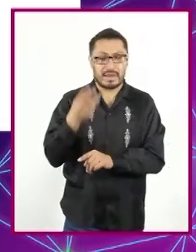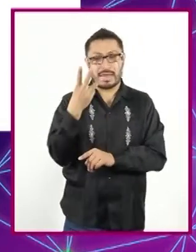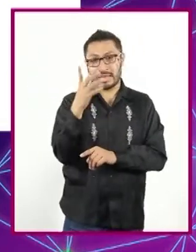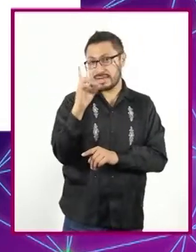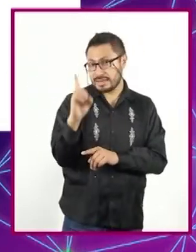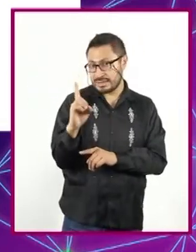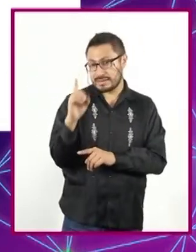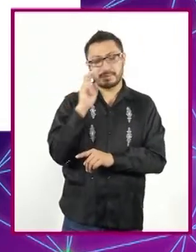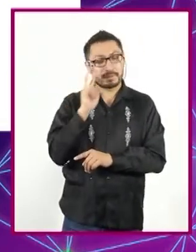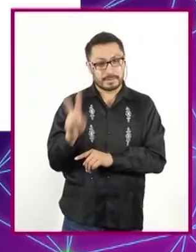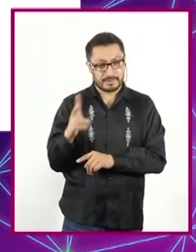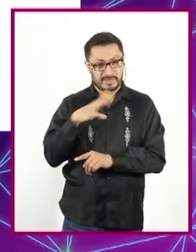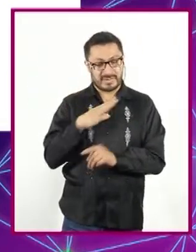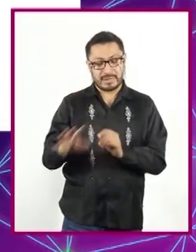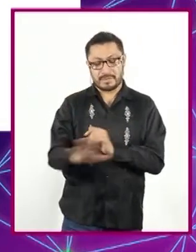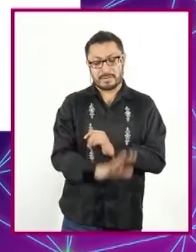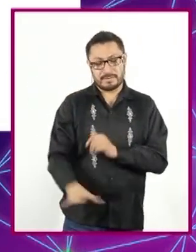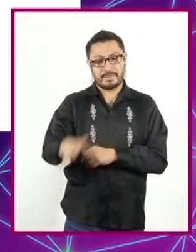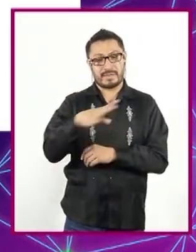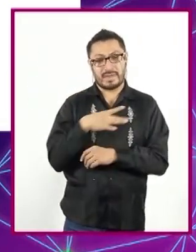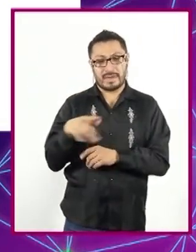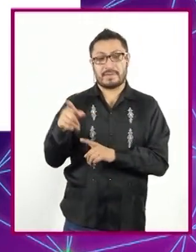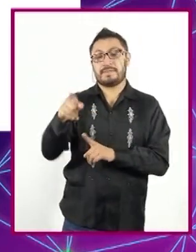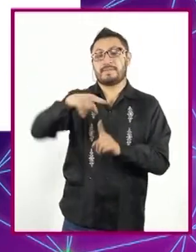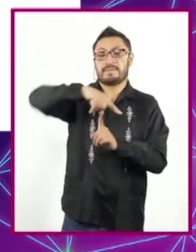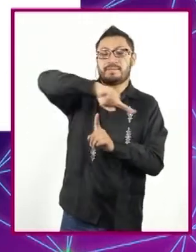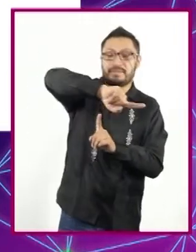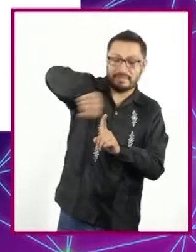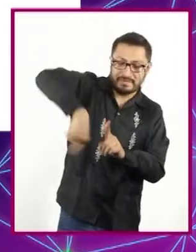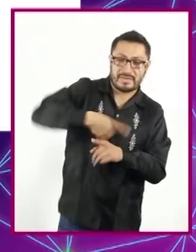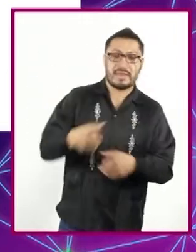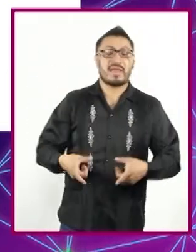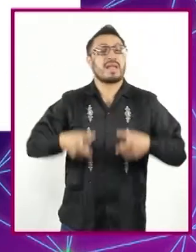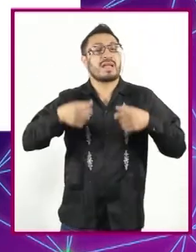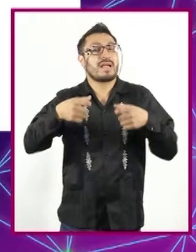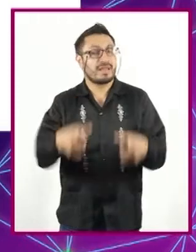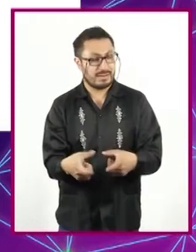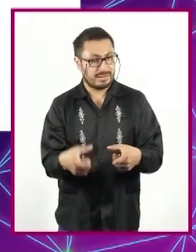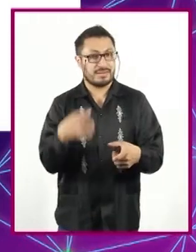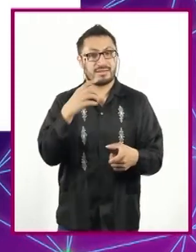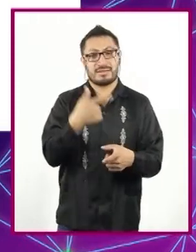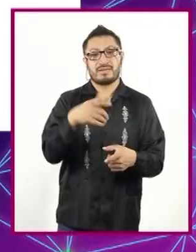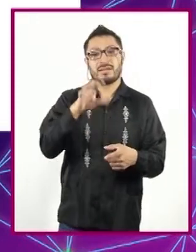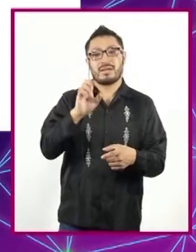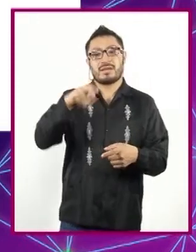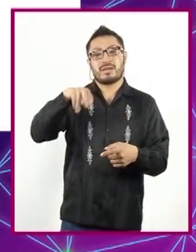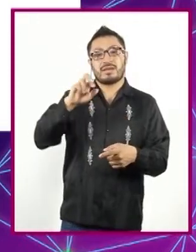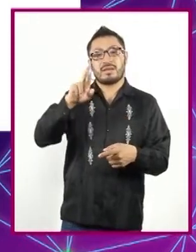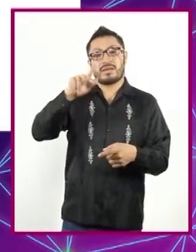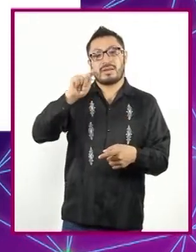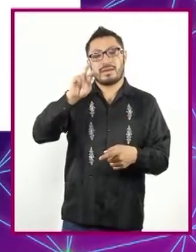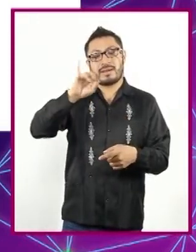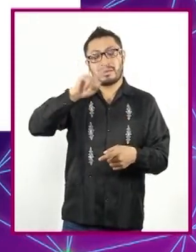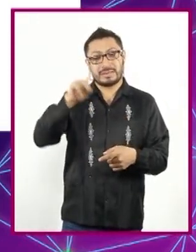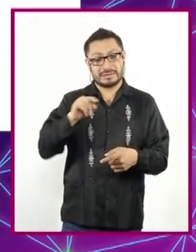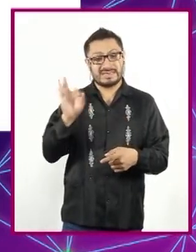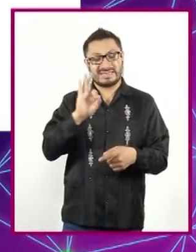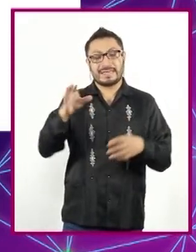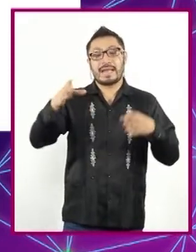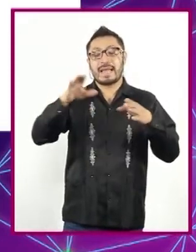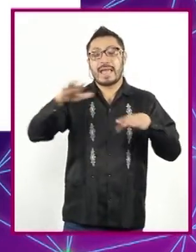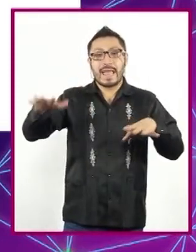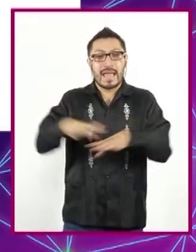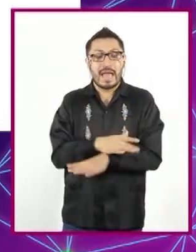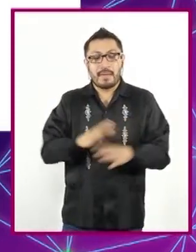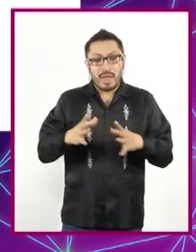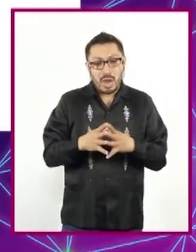se observa que en la base existe una circunferencia que describe la generatriz. Y si se modifica el tamaño del